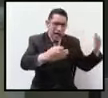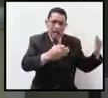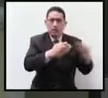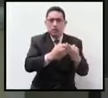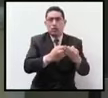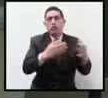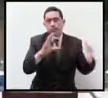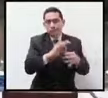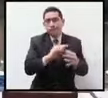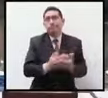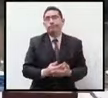cuánto señor presidente